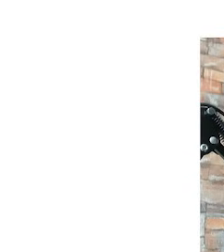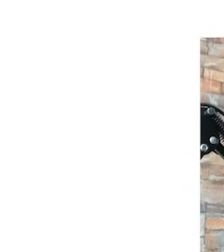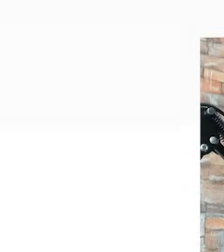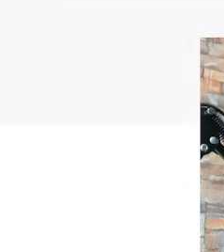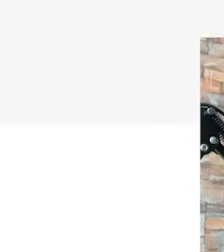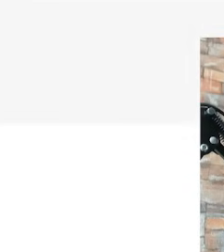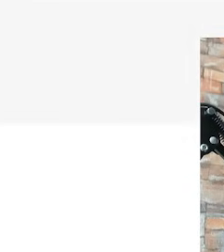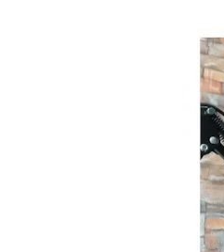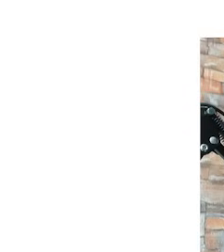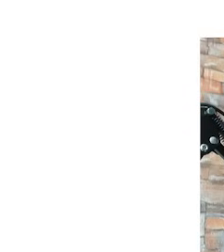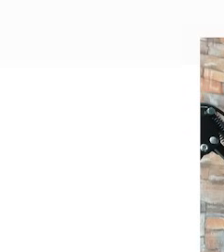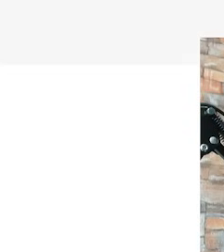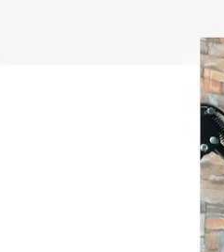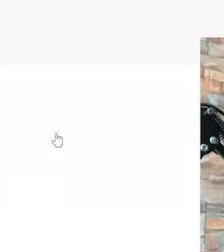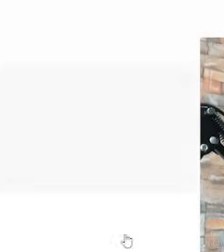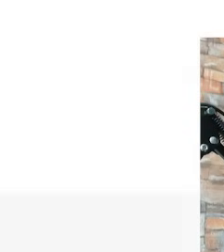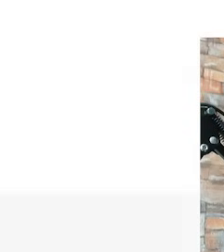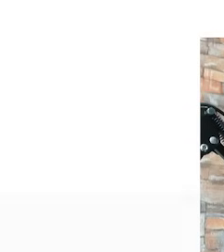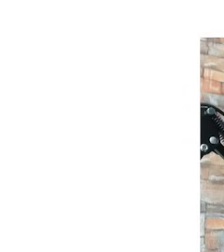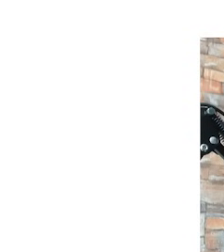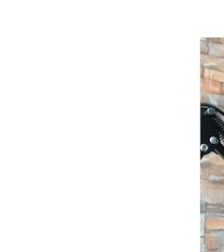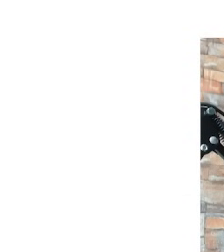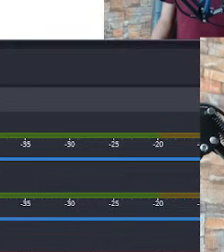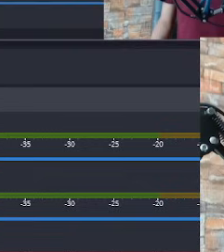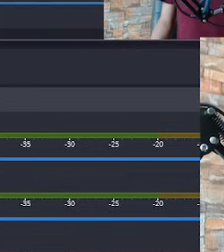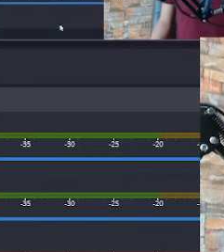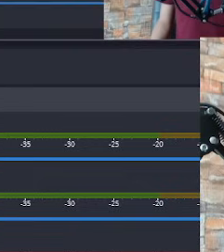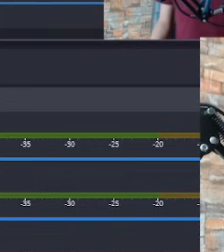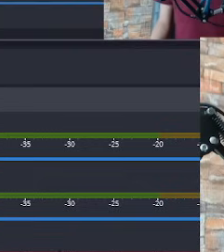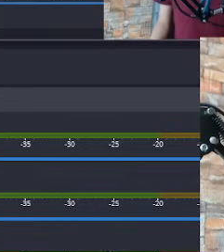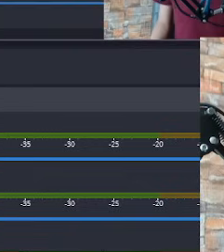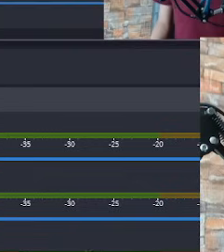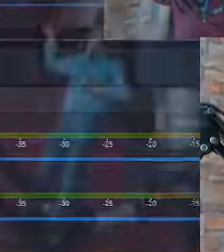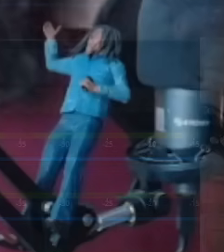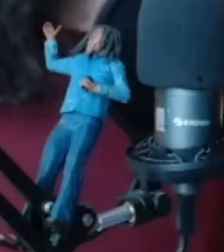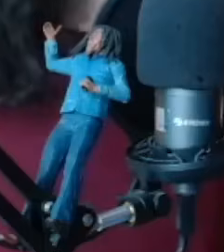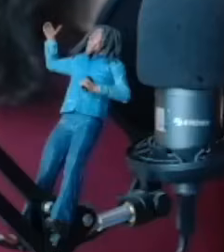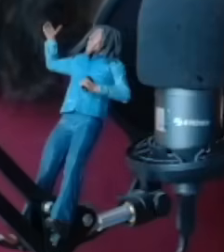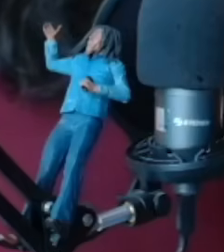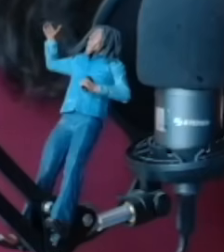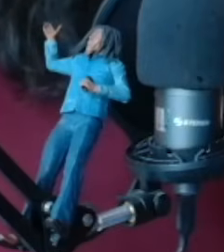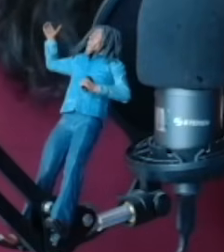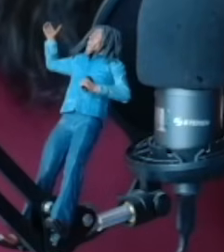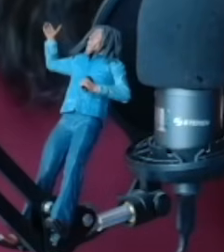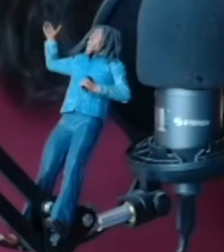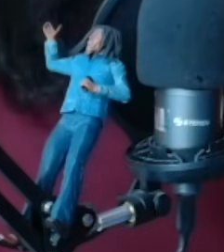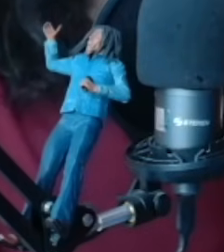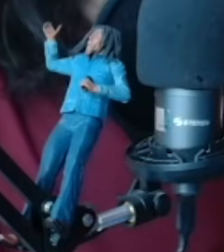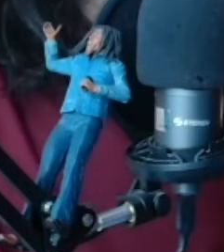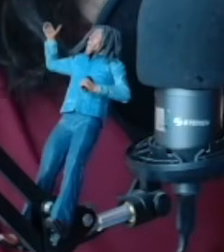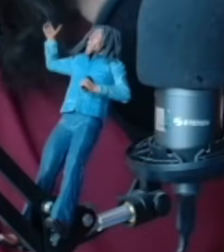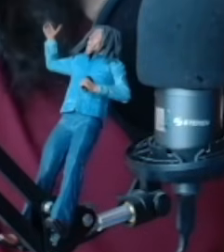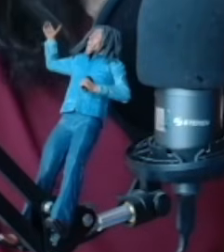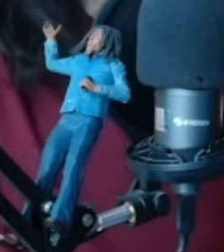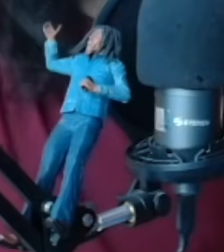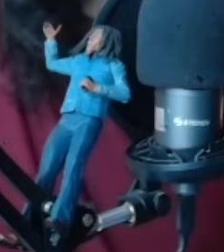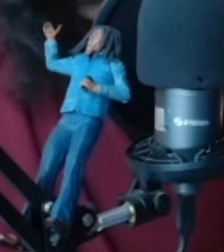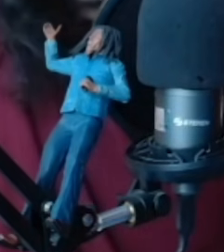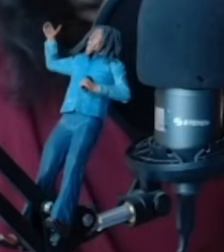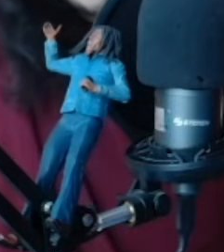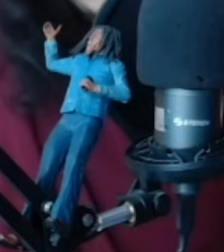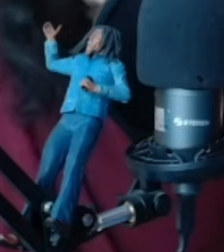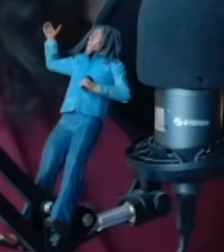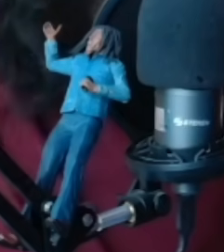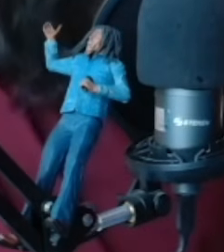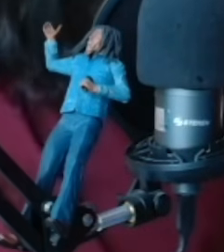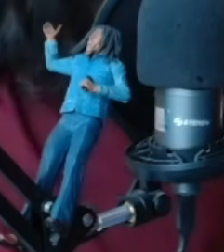recordando a Zedillo. Pobre infeliz. Compatriota, comparte este video. Deja tu like. Fue el segundo del día. Checa